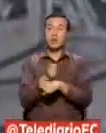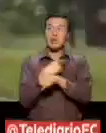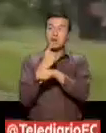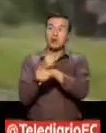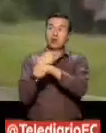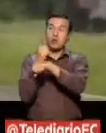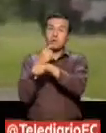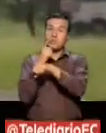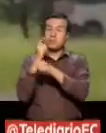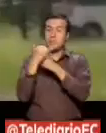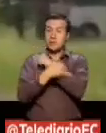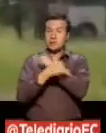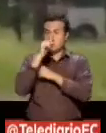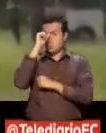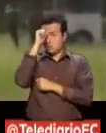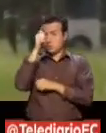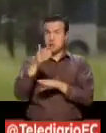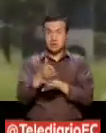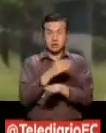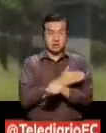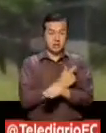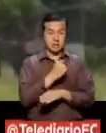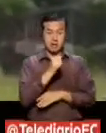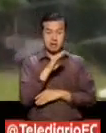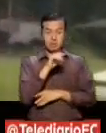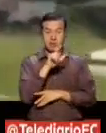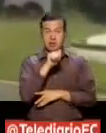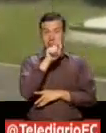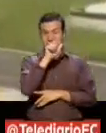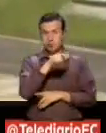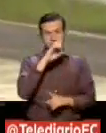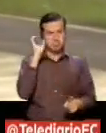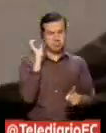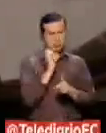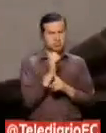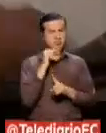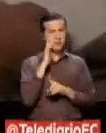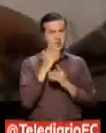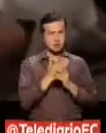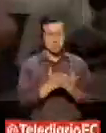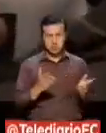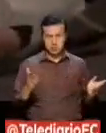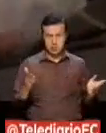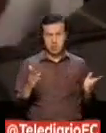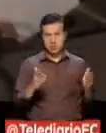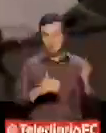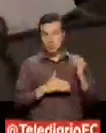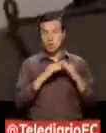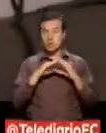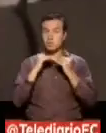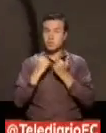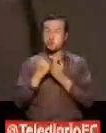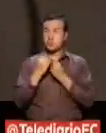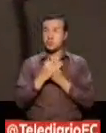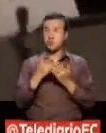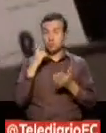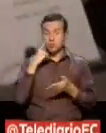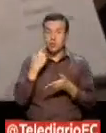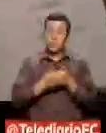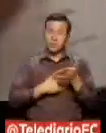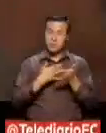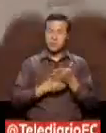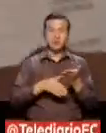helicópteros Drup a la India. Antes de eso, Gabela fue uno de los más críticos con el proceso. Durante estos meses, la comisión recibió